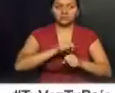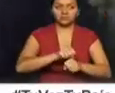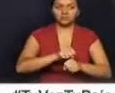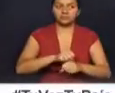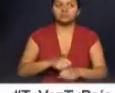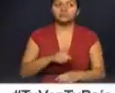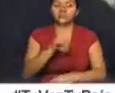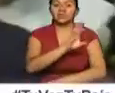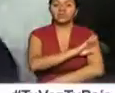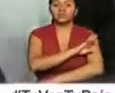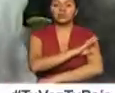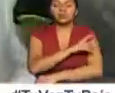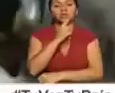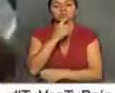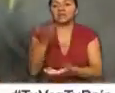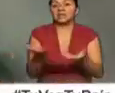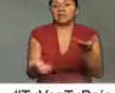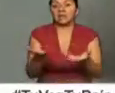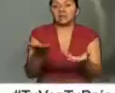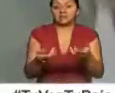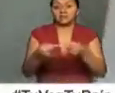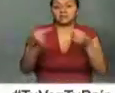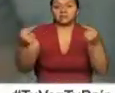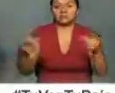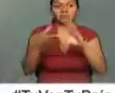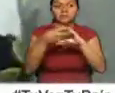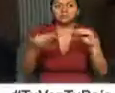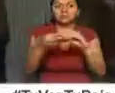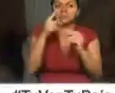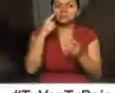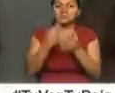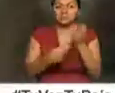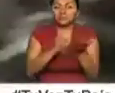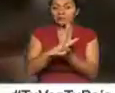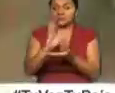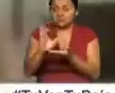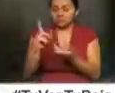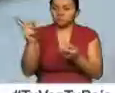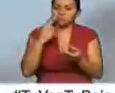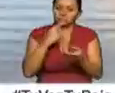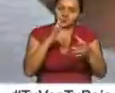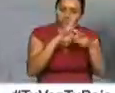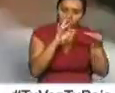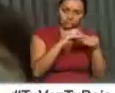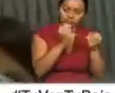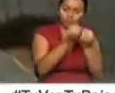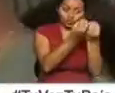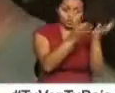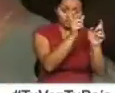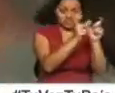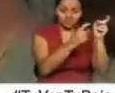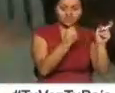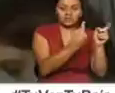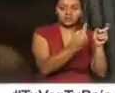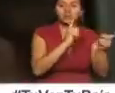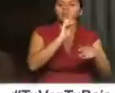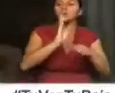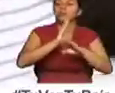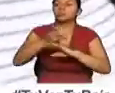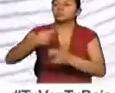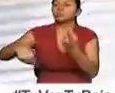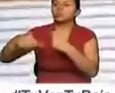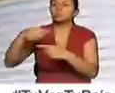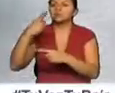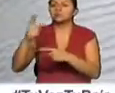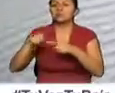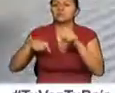El tribunal analiza posibles divergencias en los relatos de los atletas, como la no coincidencia en el número de asaltantes y su regreso a la Villa Olímpica con